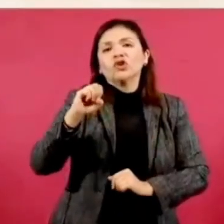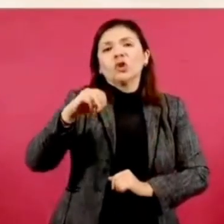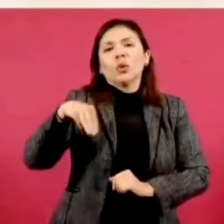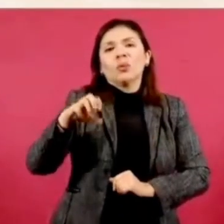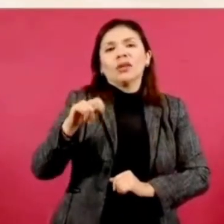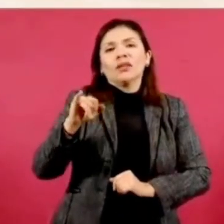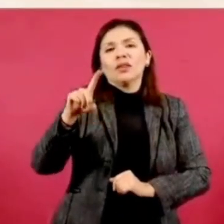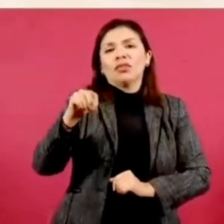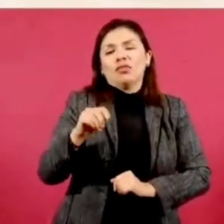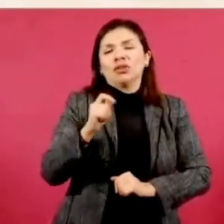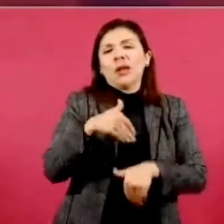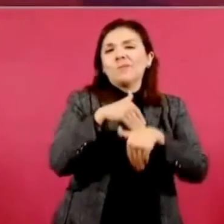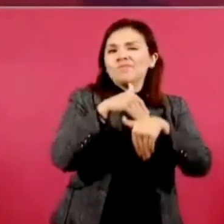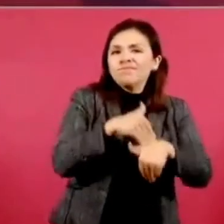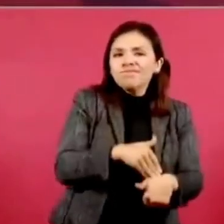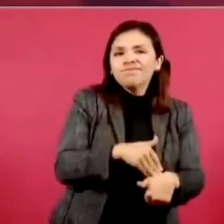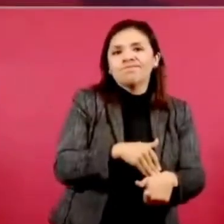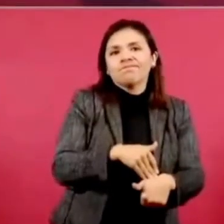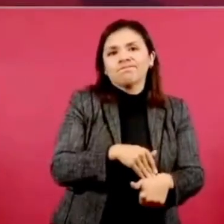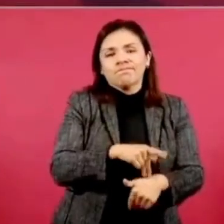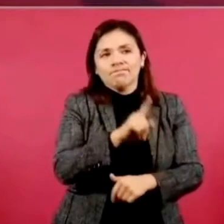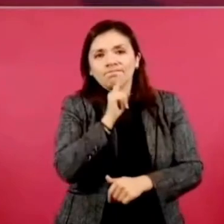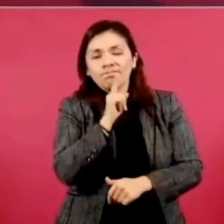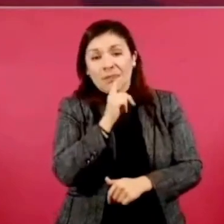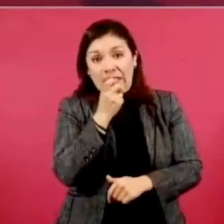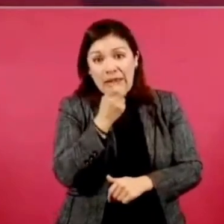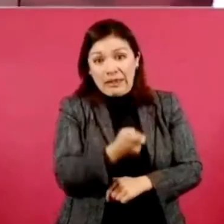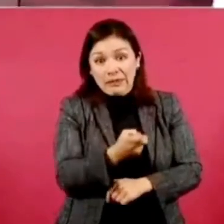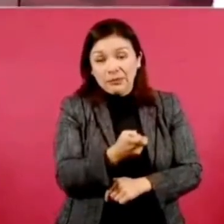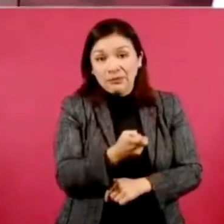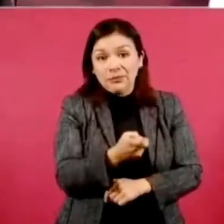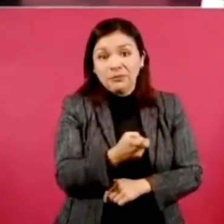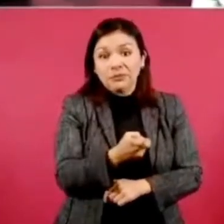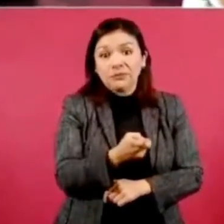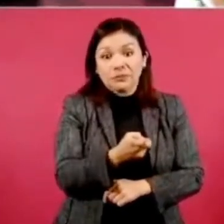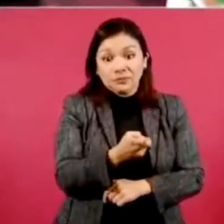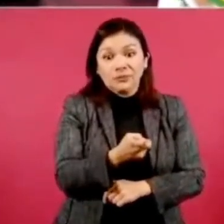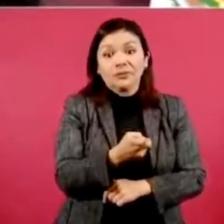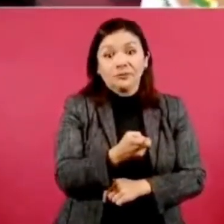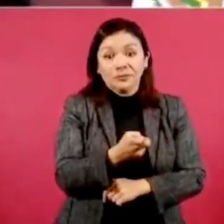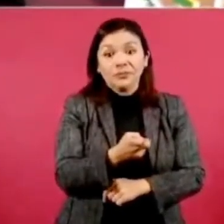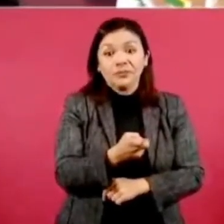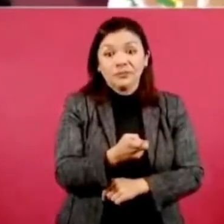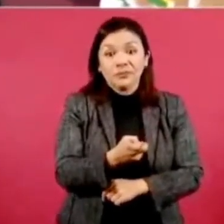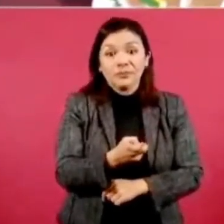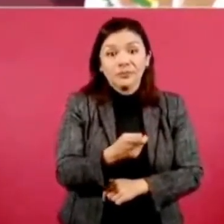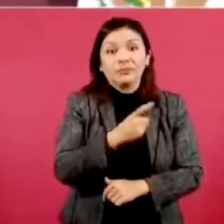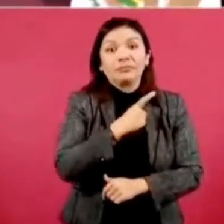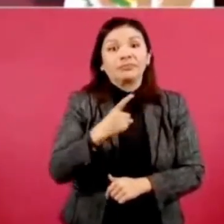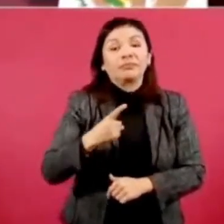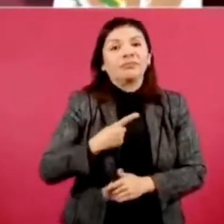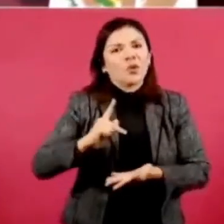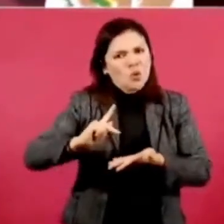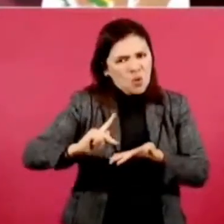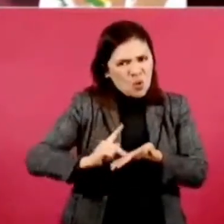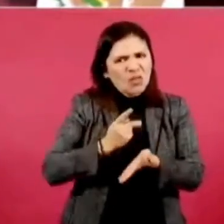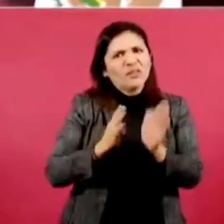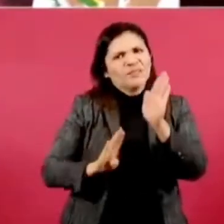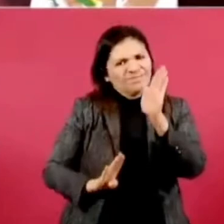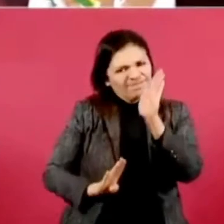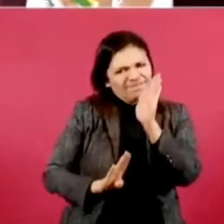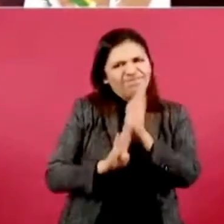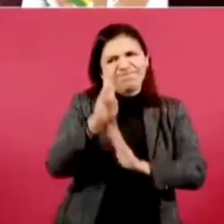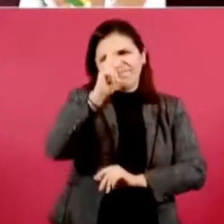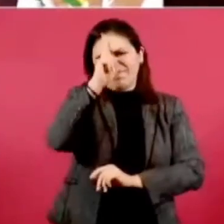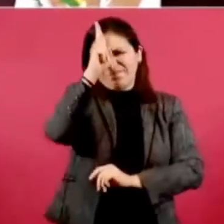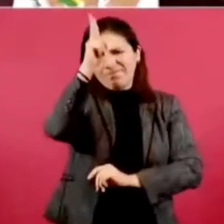Entonces, eso es lo que tenemos que remontar y